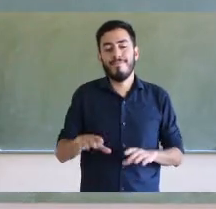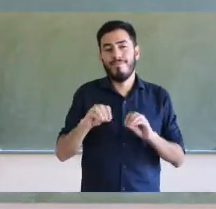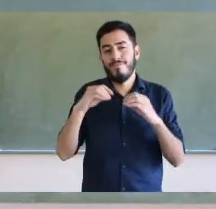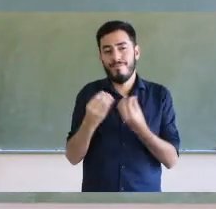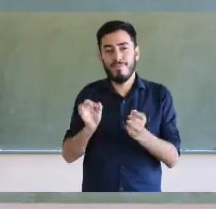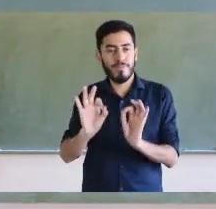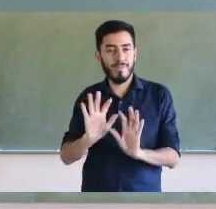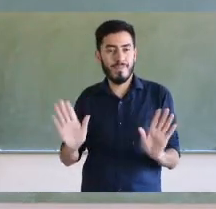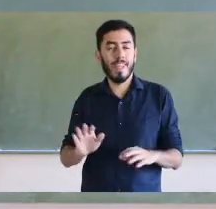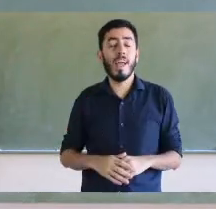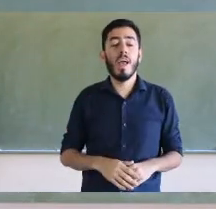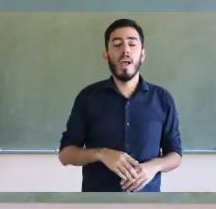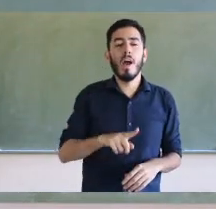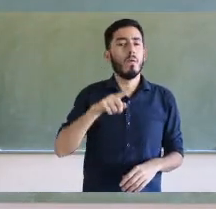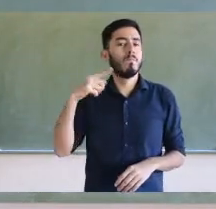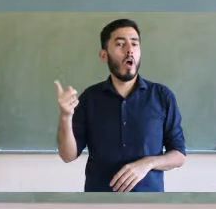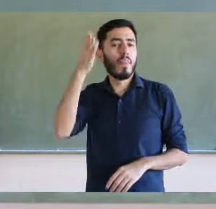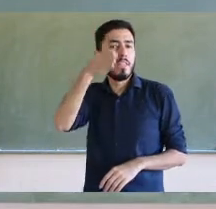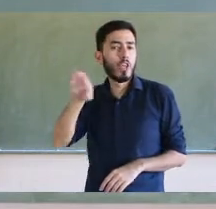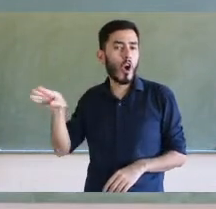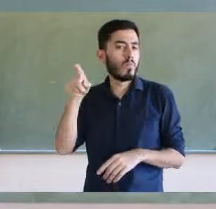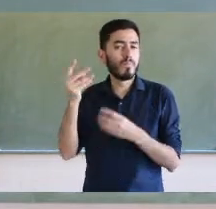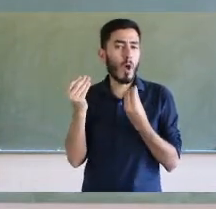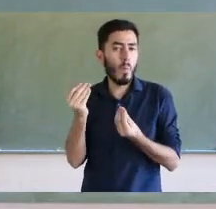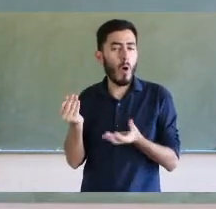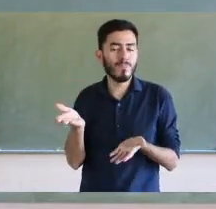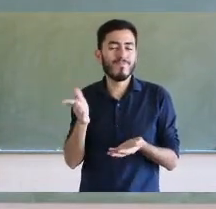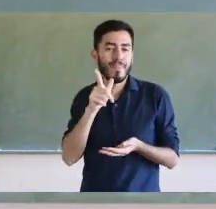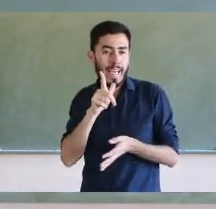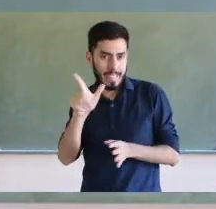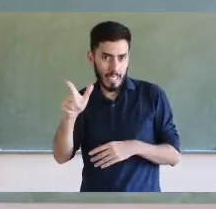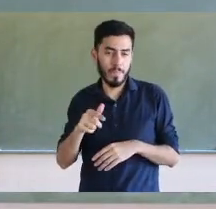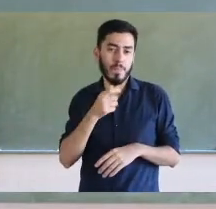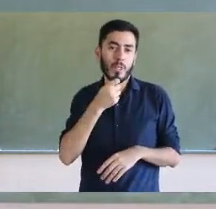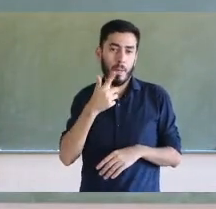resultado. ¿Qué sucede en la división? Es similar. Veamos un ejemplo.